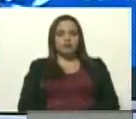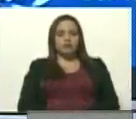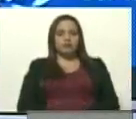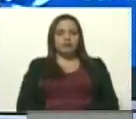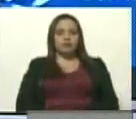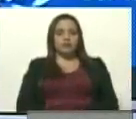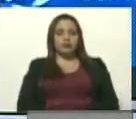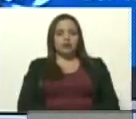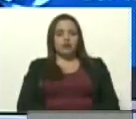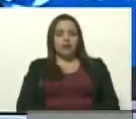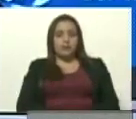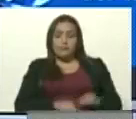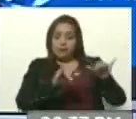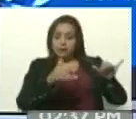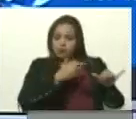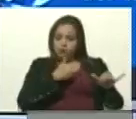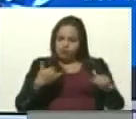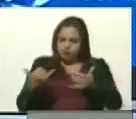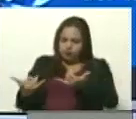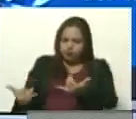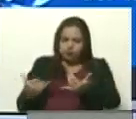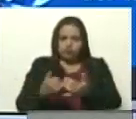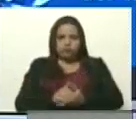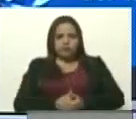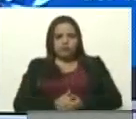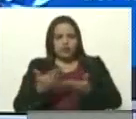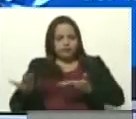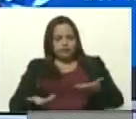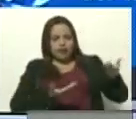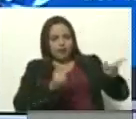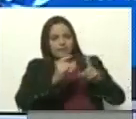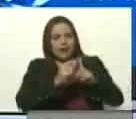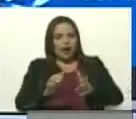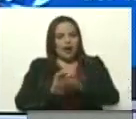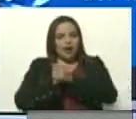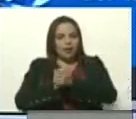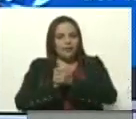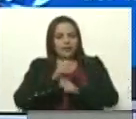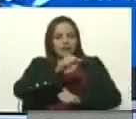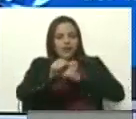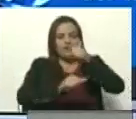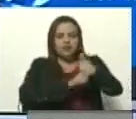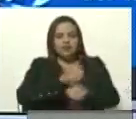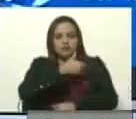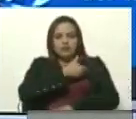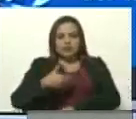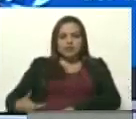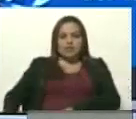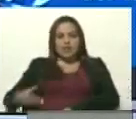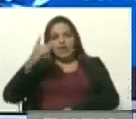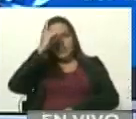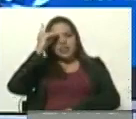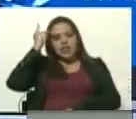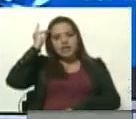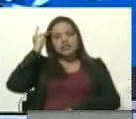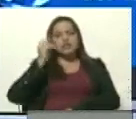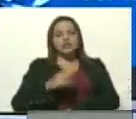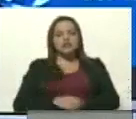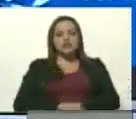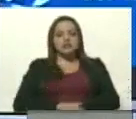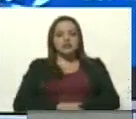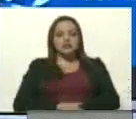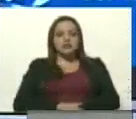sentido, quisiera ahora darle la palabra a la compañera vicepresidenta del Cieloína Gómez,